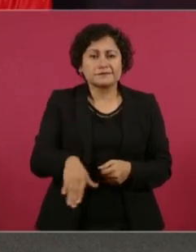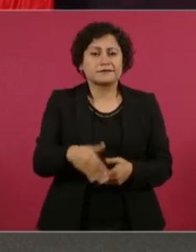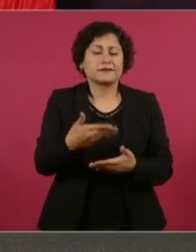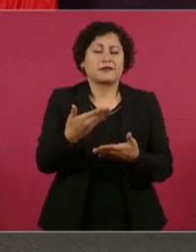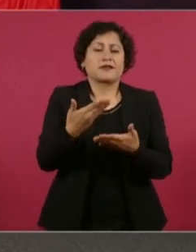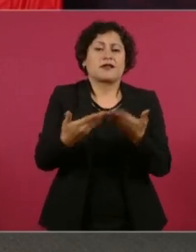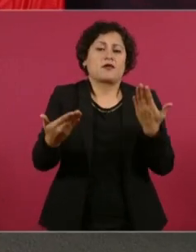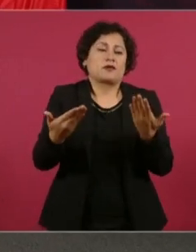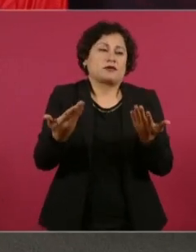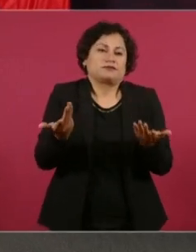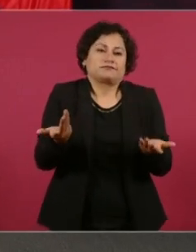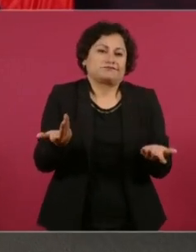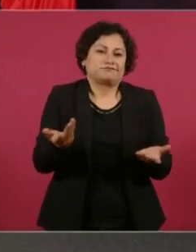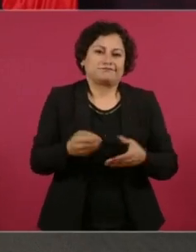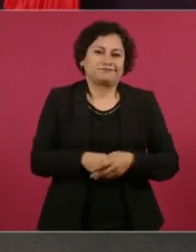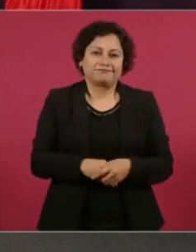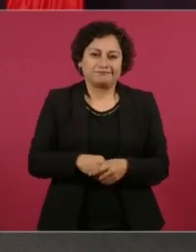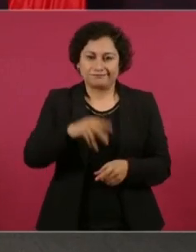Menos. Entonces,